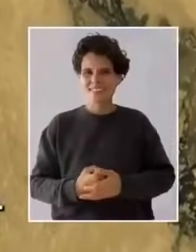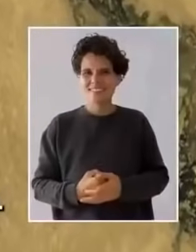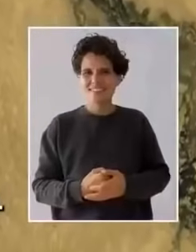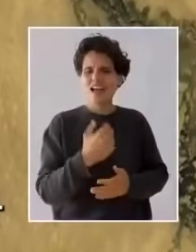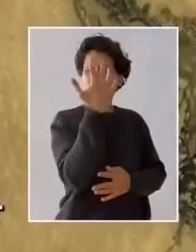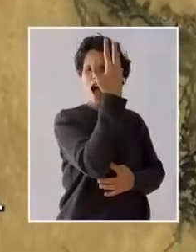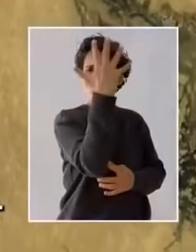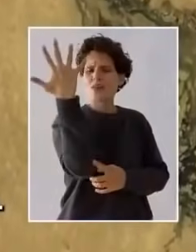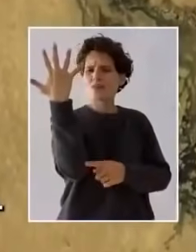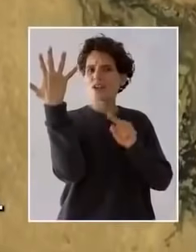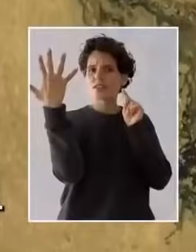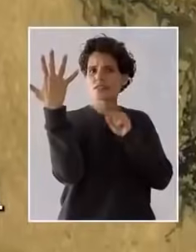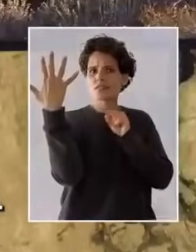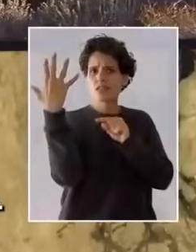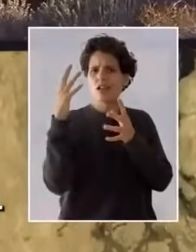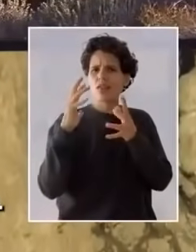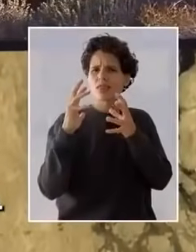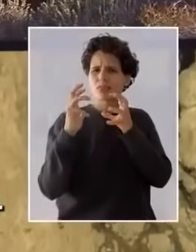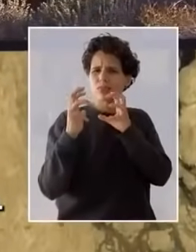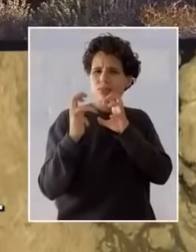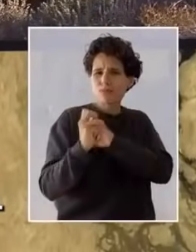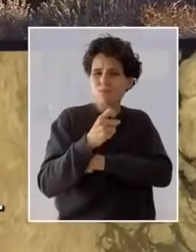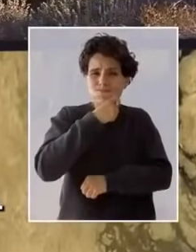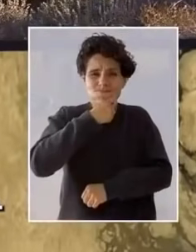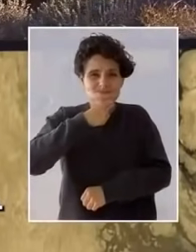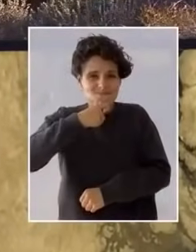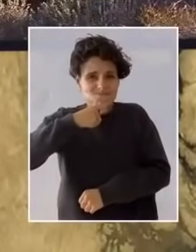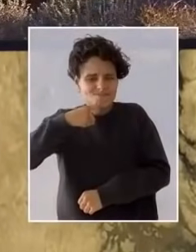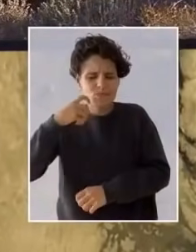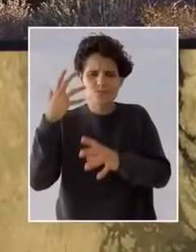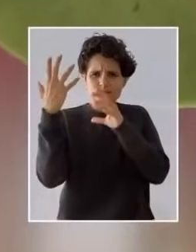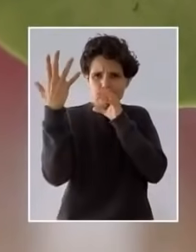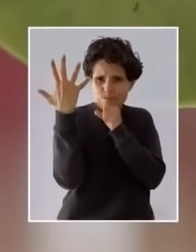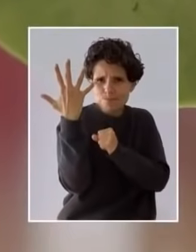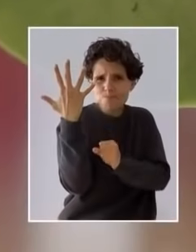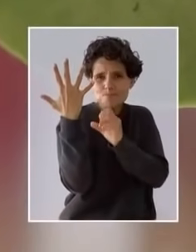Árboles que, a pesar de todo, resisten la crisis climática.